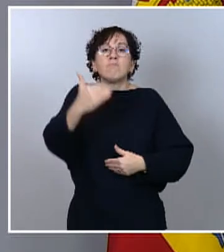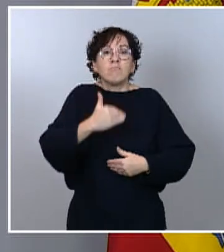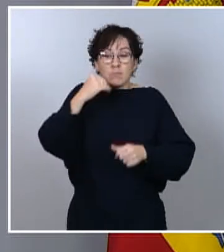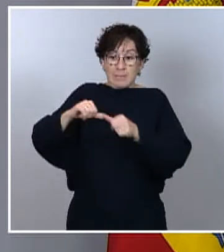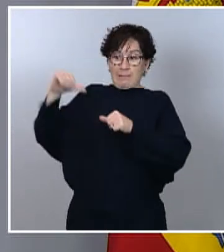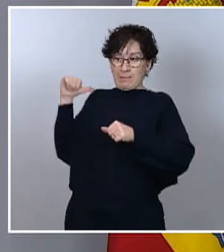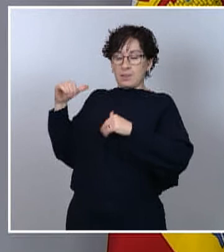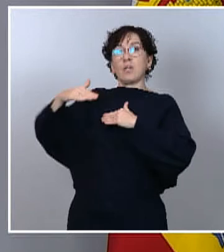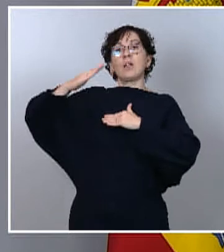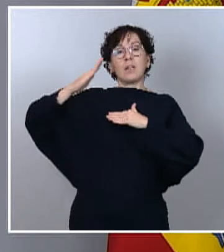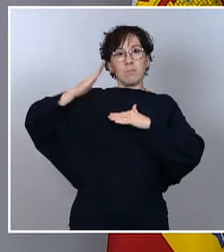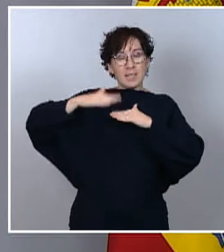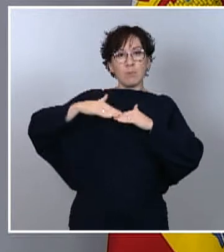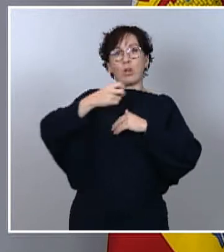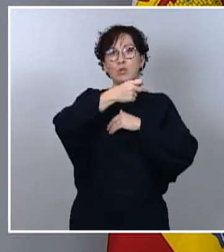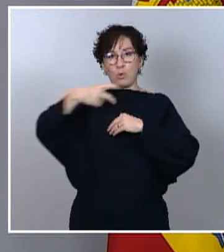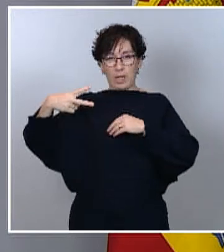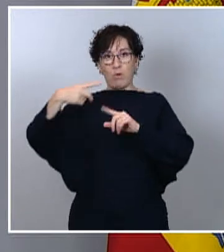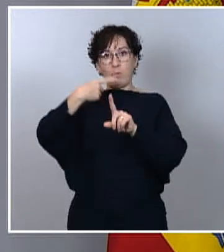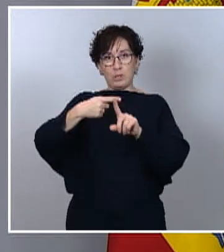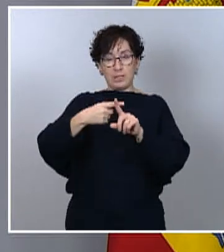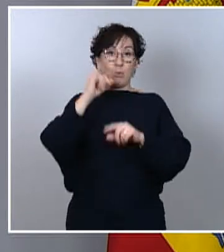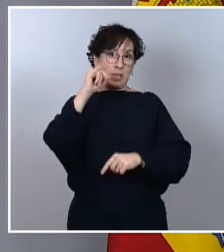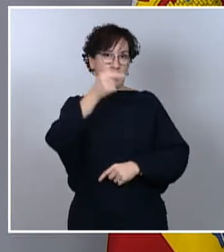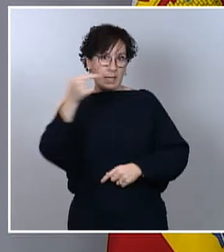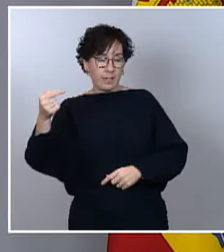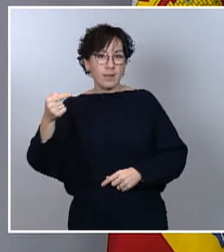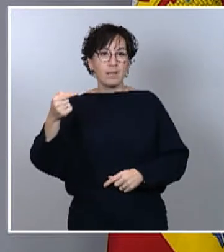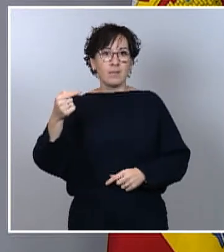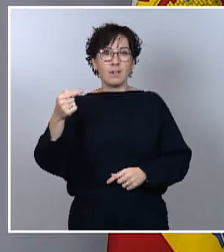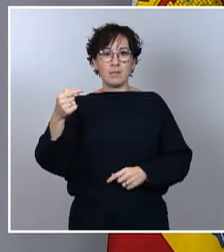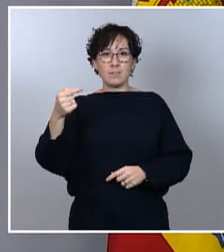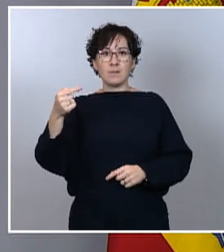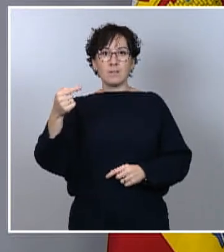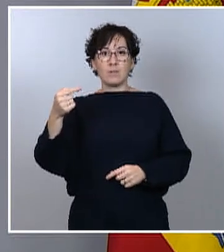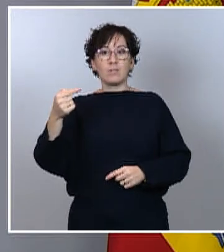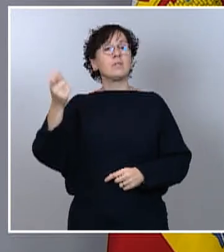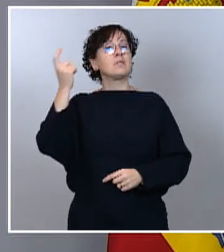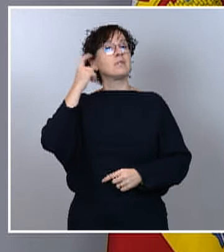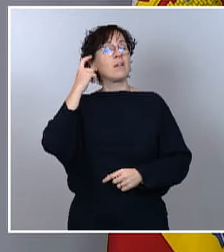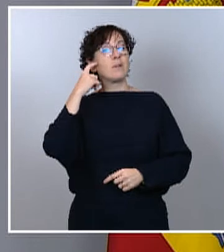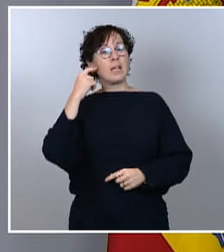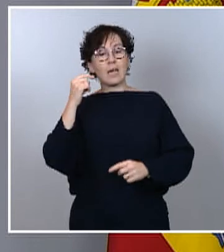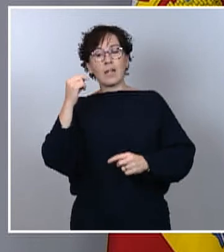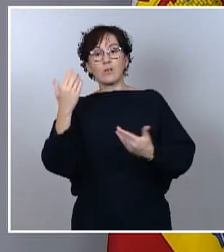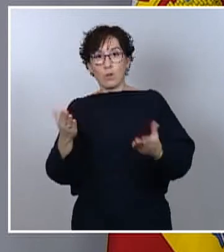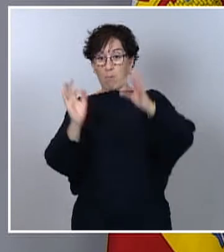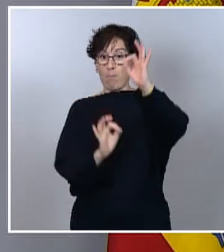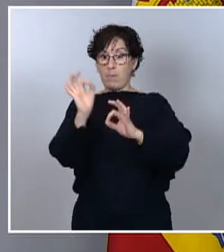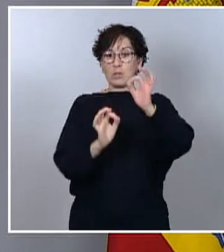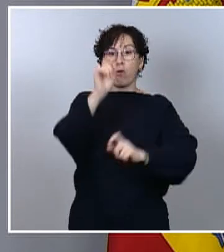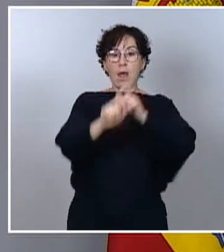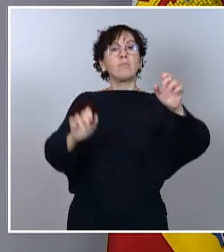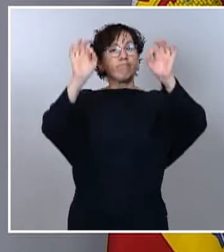IgG, estimar cuál ha sido el porcentaje de personas que han sufrido la infección en nuestro país. Como las